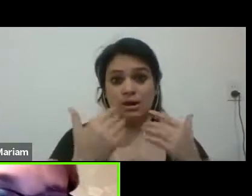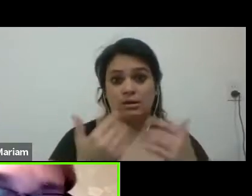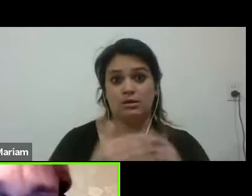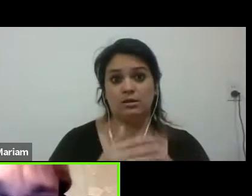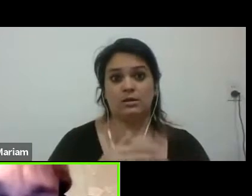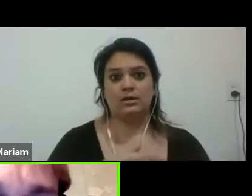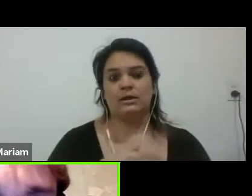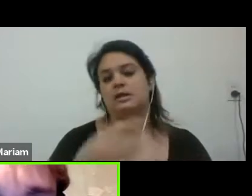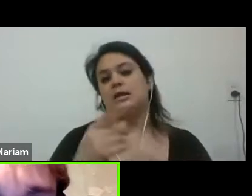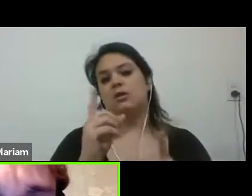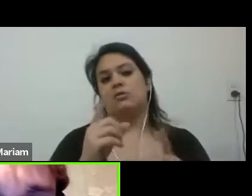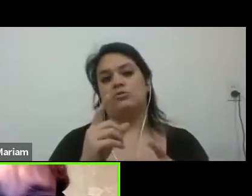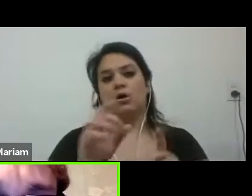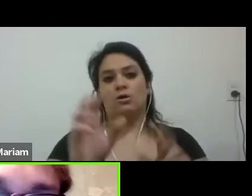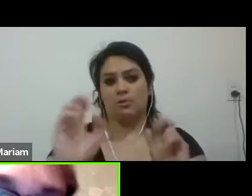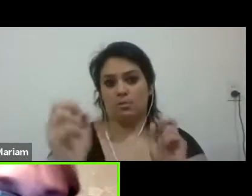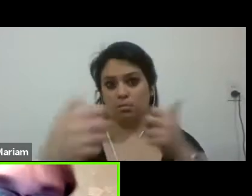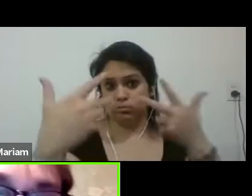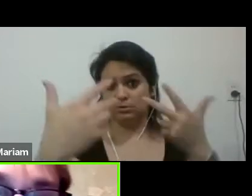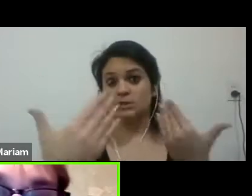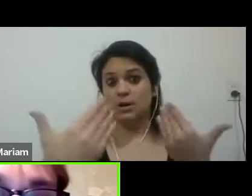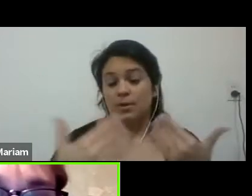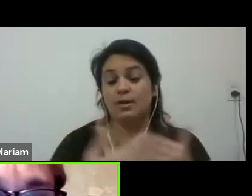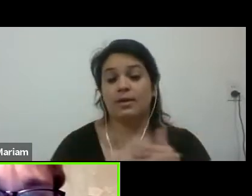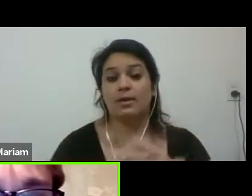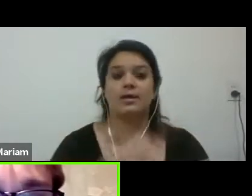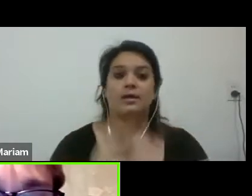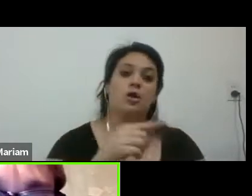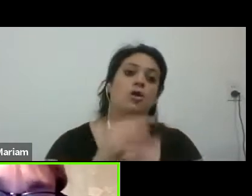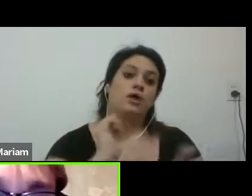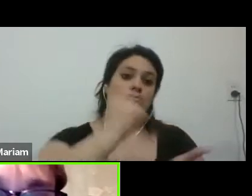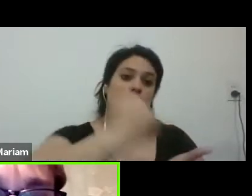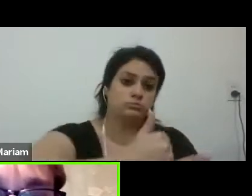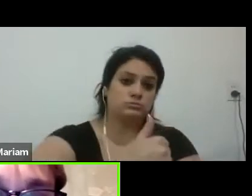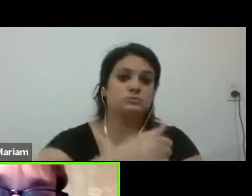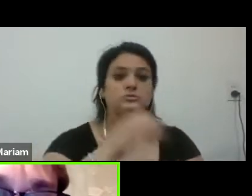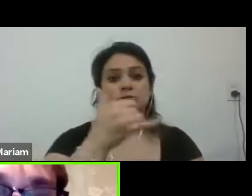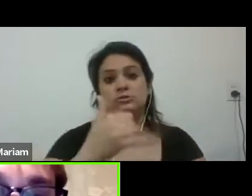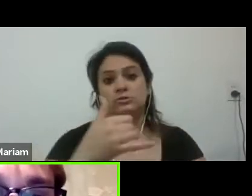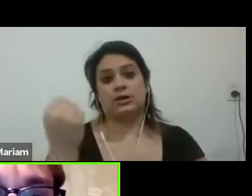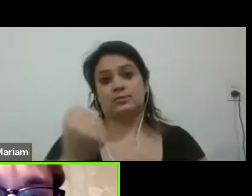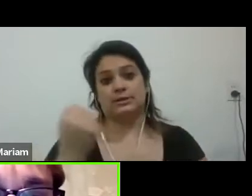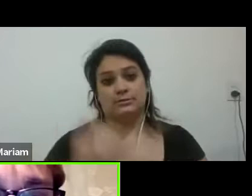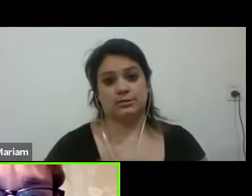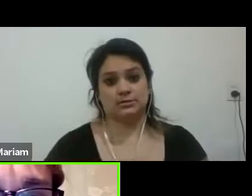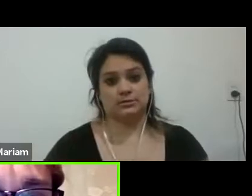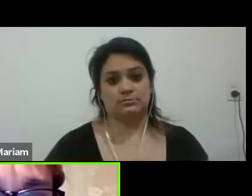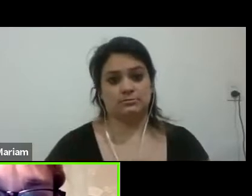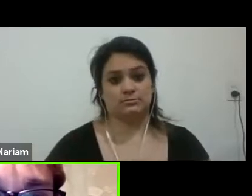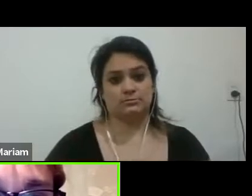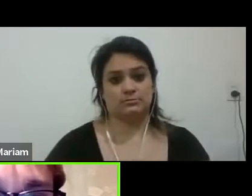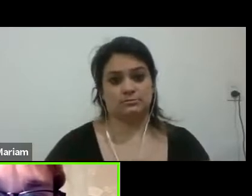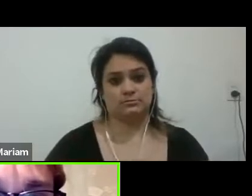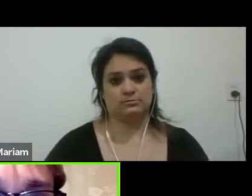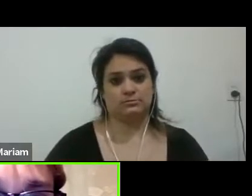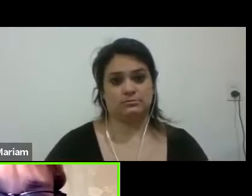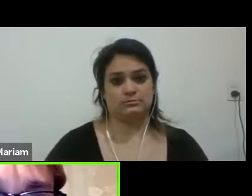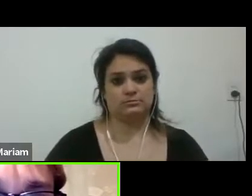clases por videoconferencia y una presencialidad que se va a sumar a eso para las materias de cocina